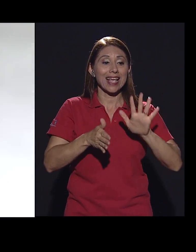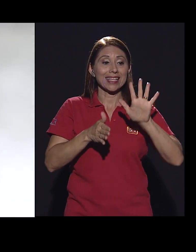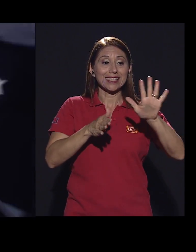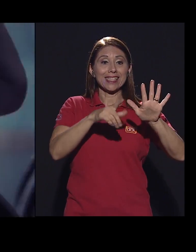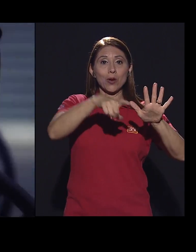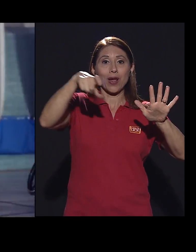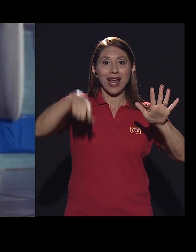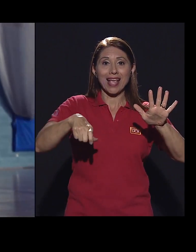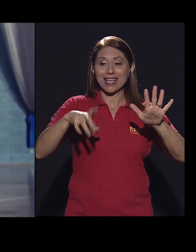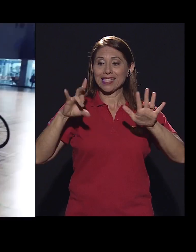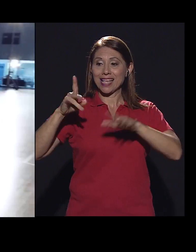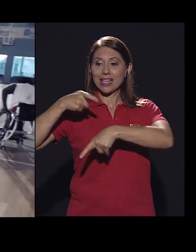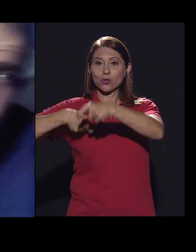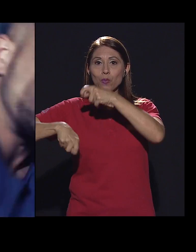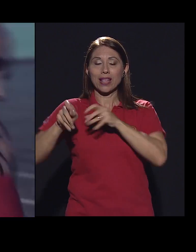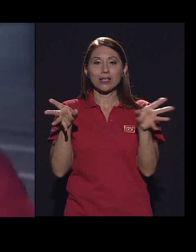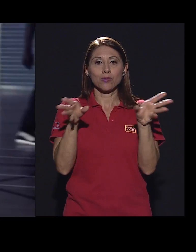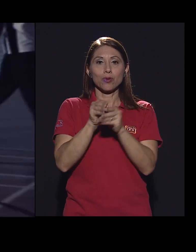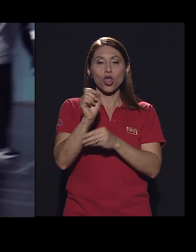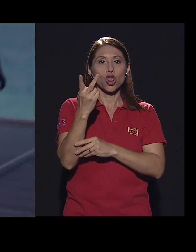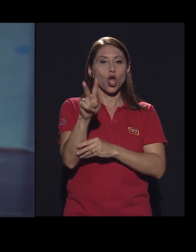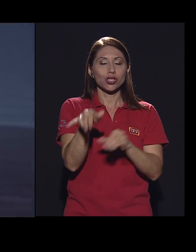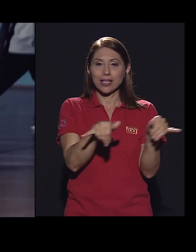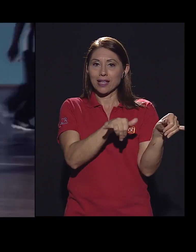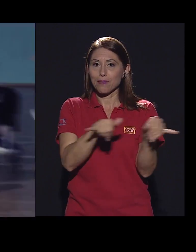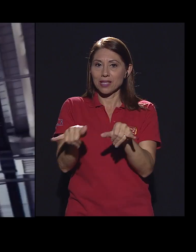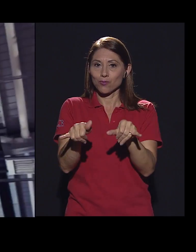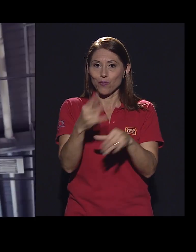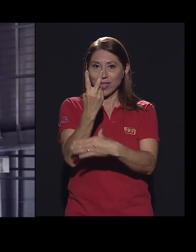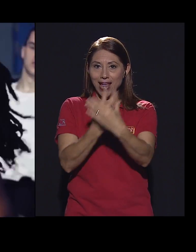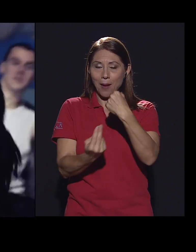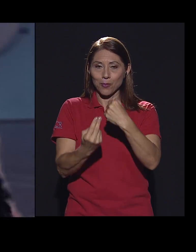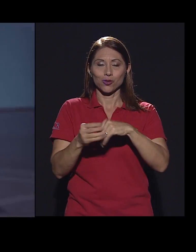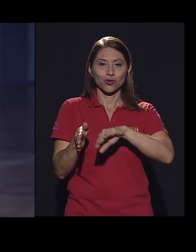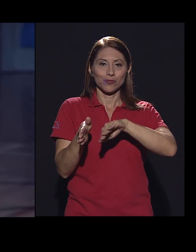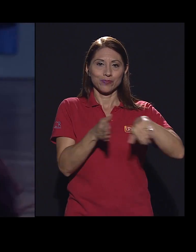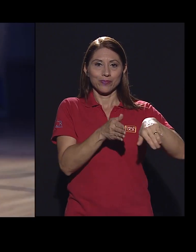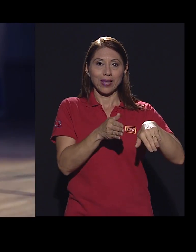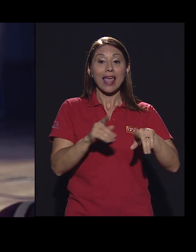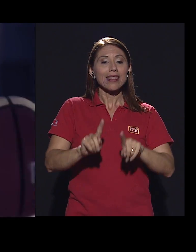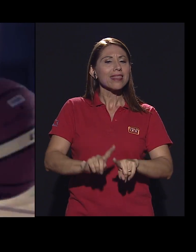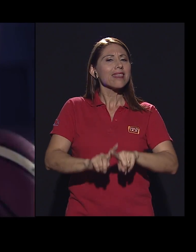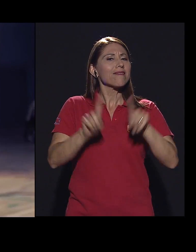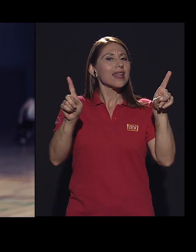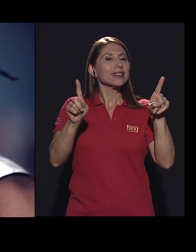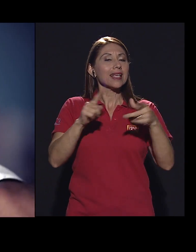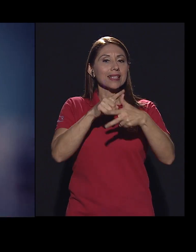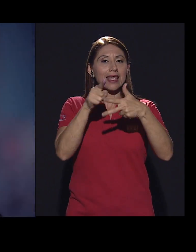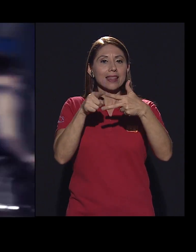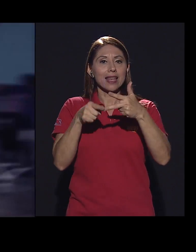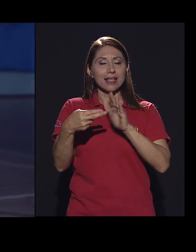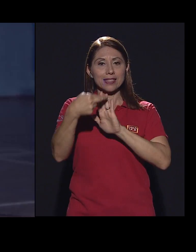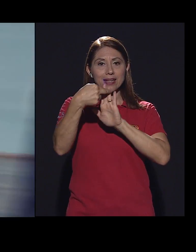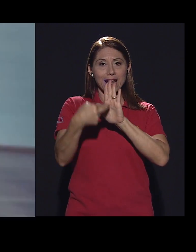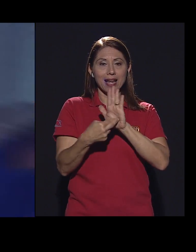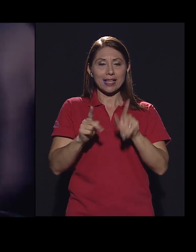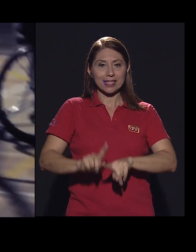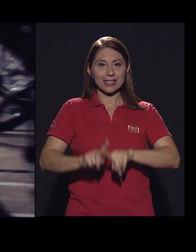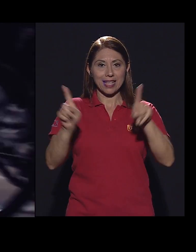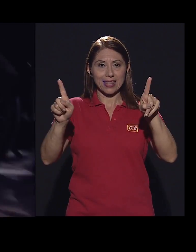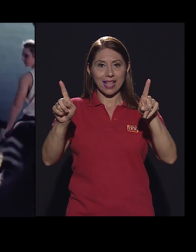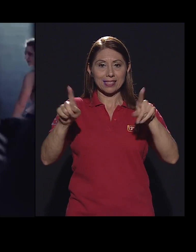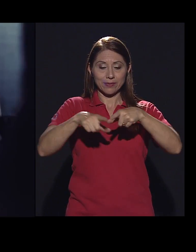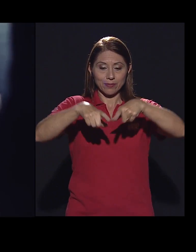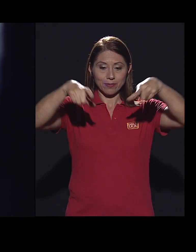7 suplentes, para un total de 12 jugadores. En cuanto a las diferencias, hay 3 reglas distintas: la formación